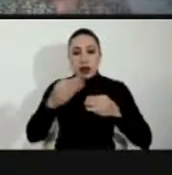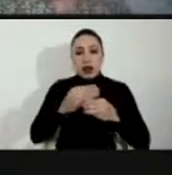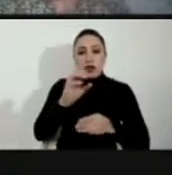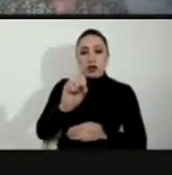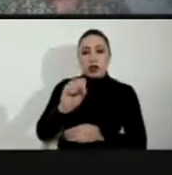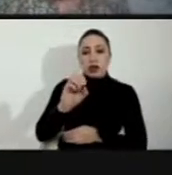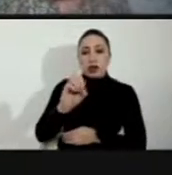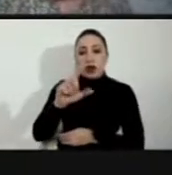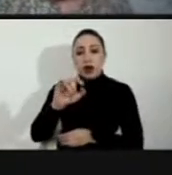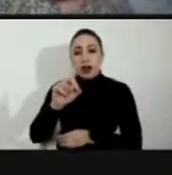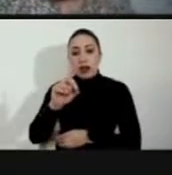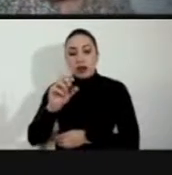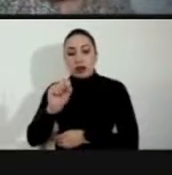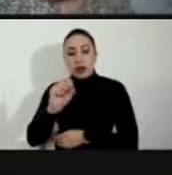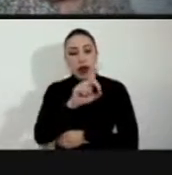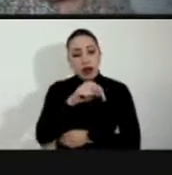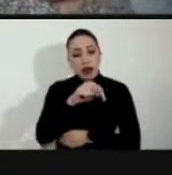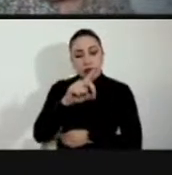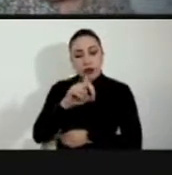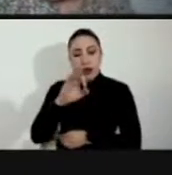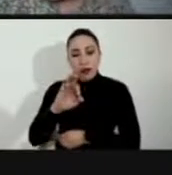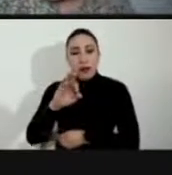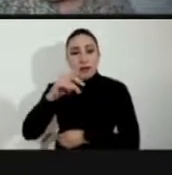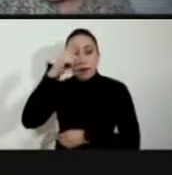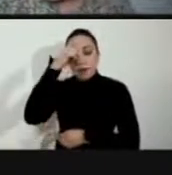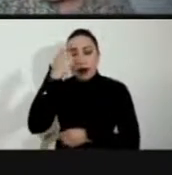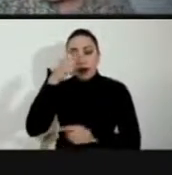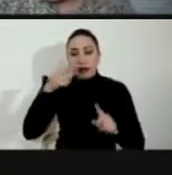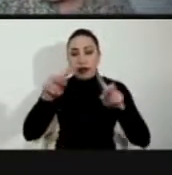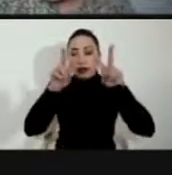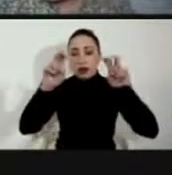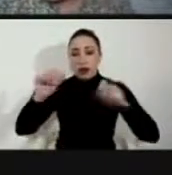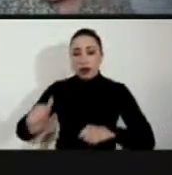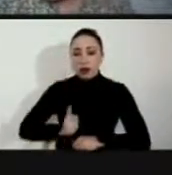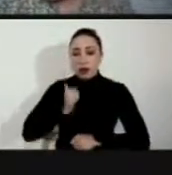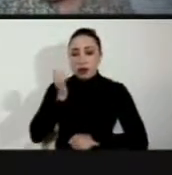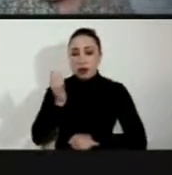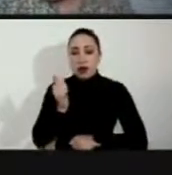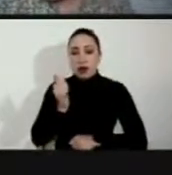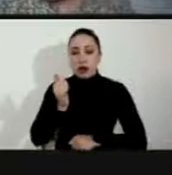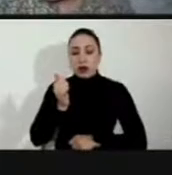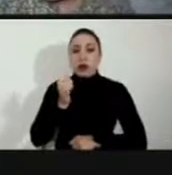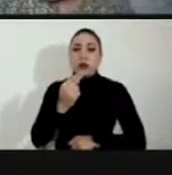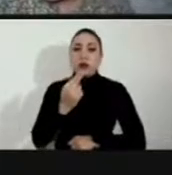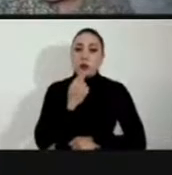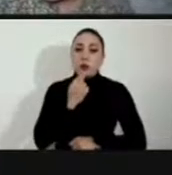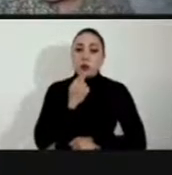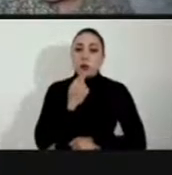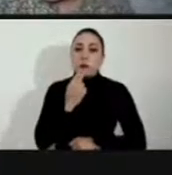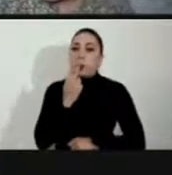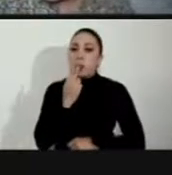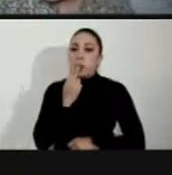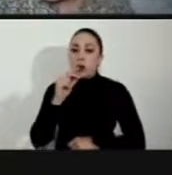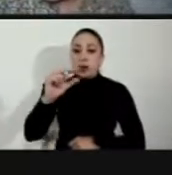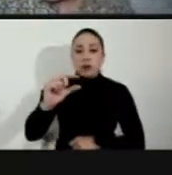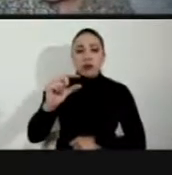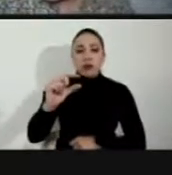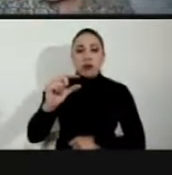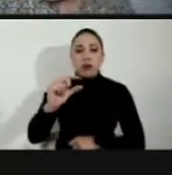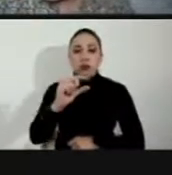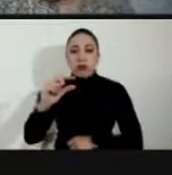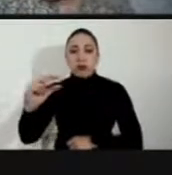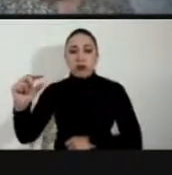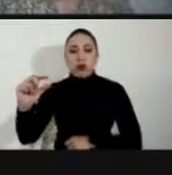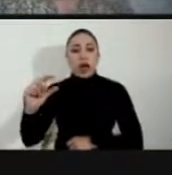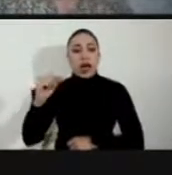materia de disposición y aprovechamiento colillas de cigarros, suscrita por la diputada Alessandra